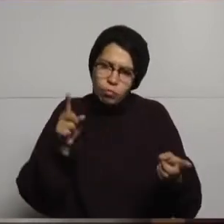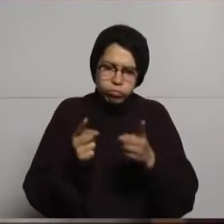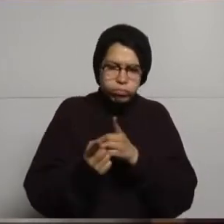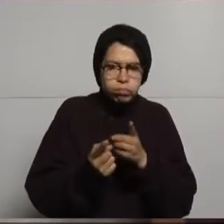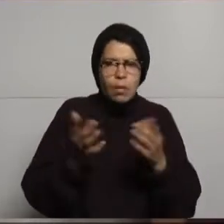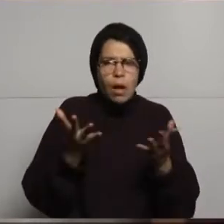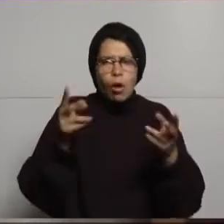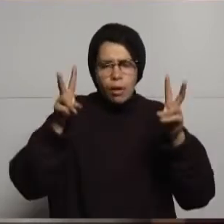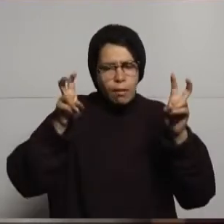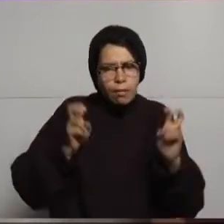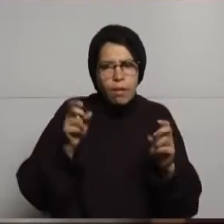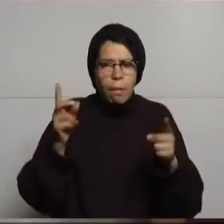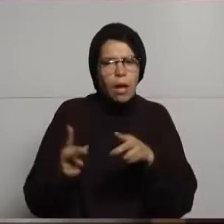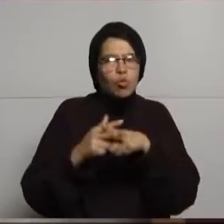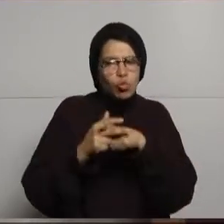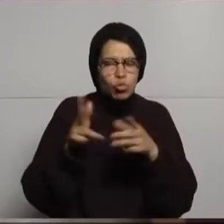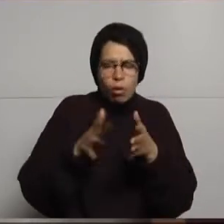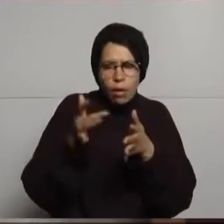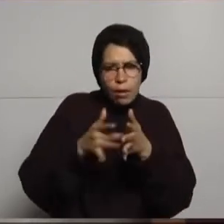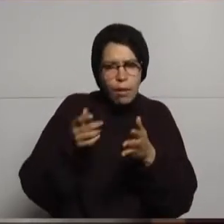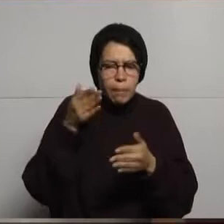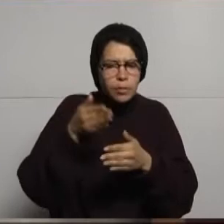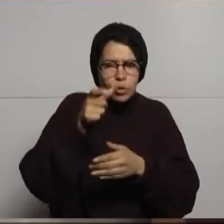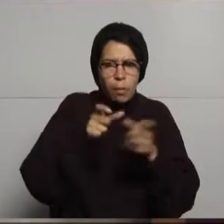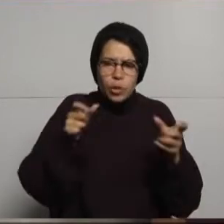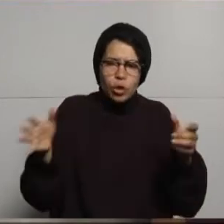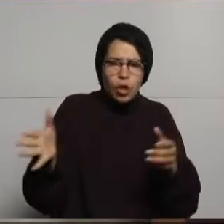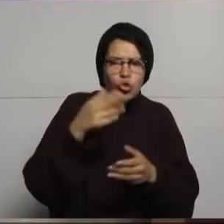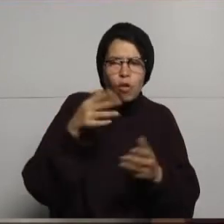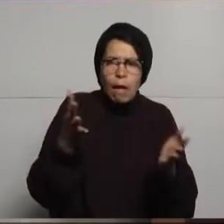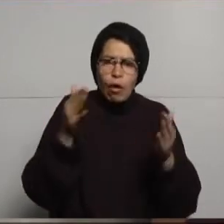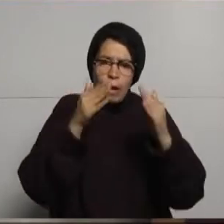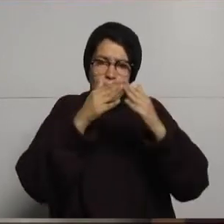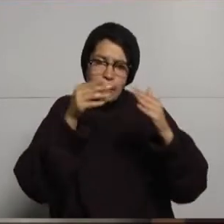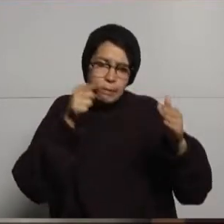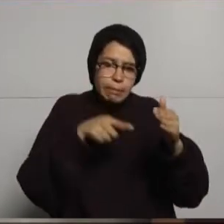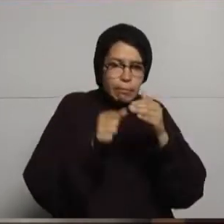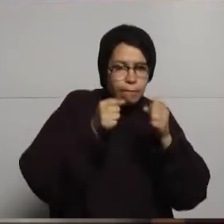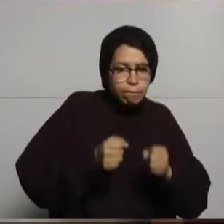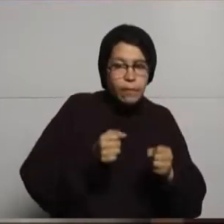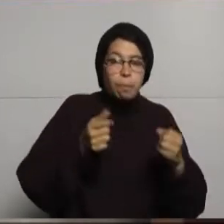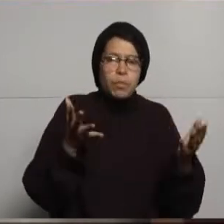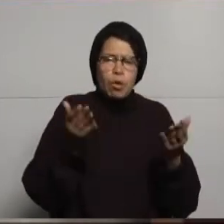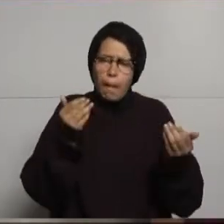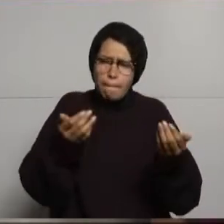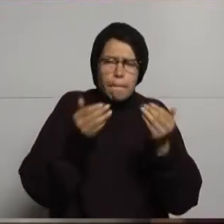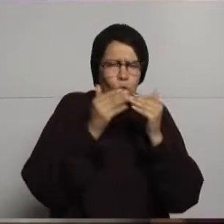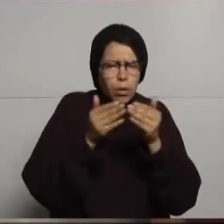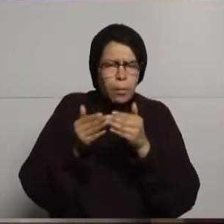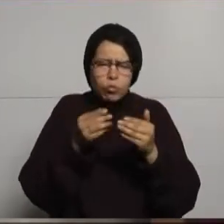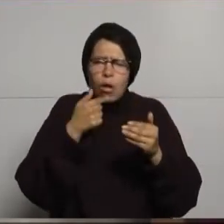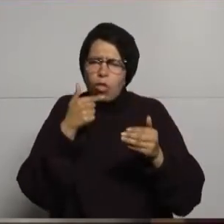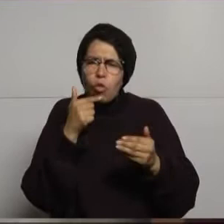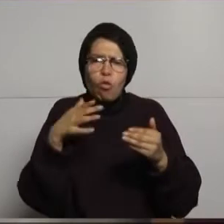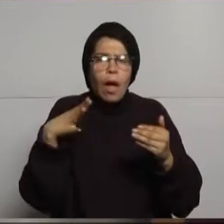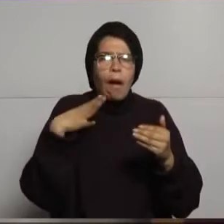Inclusión Digital, Innovación Social y Participación Ciudadana en Aislamiento. Hay un montón de preguntas y una de las que vamos a intentar seguro responder